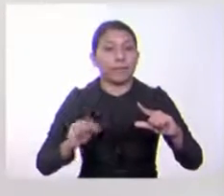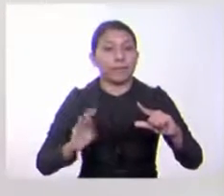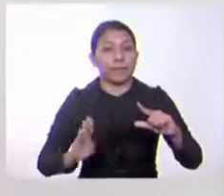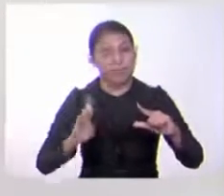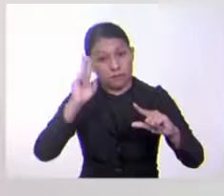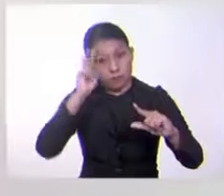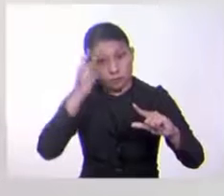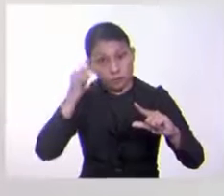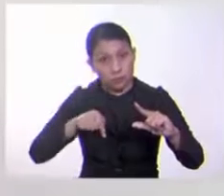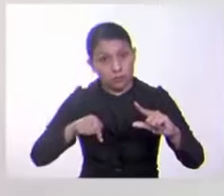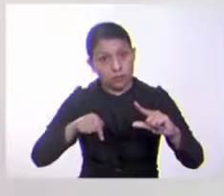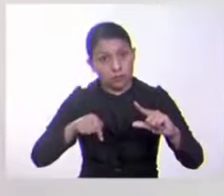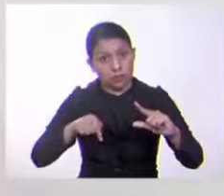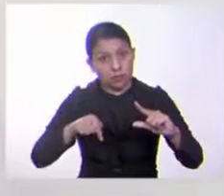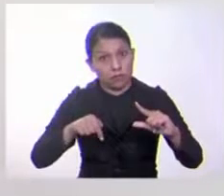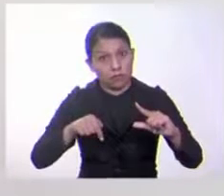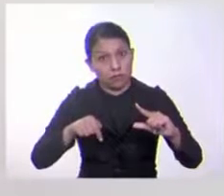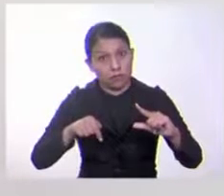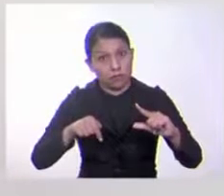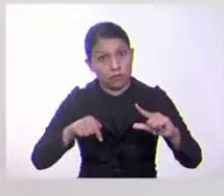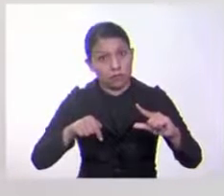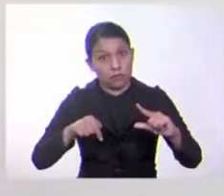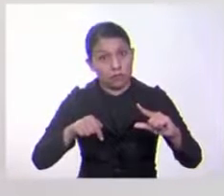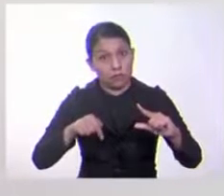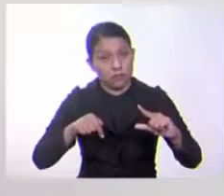¿Será que cumple